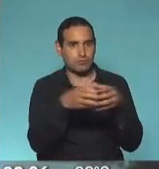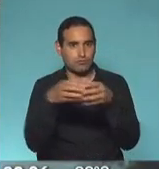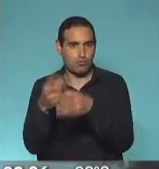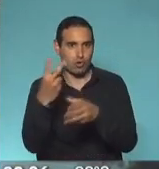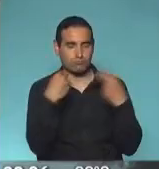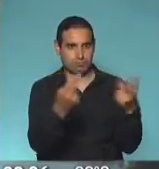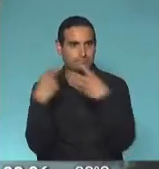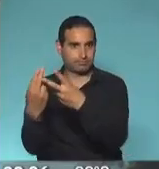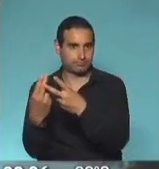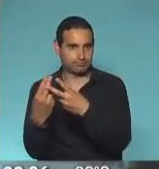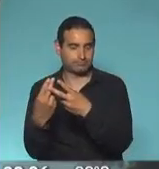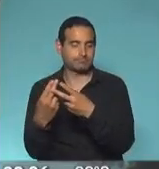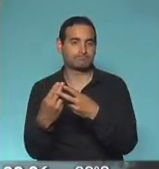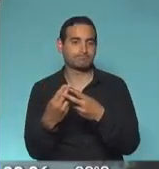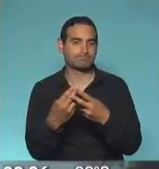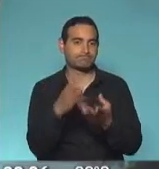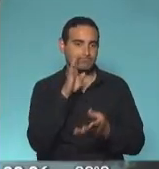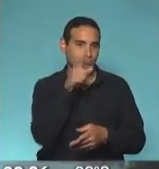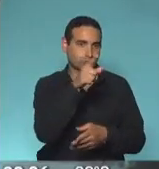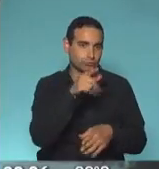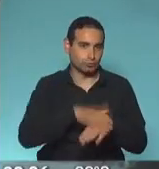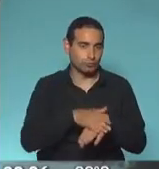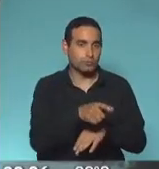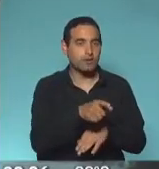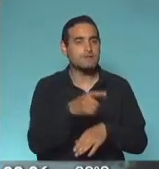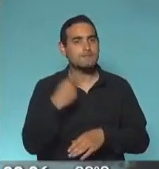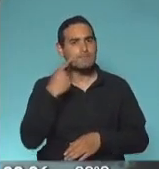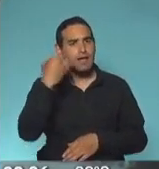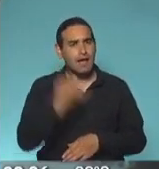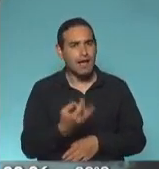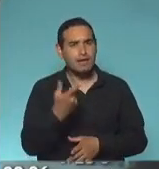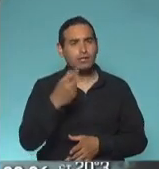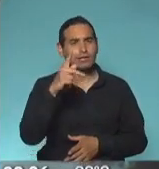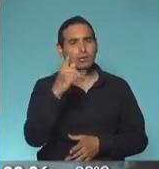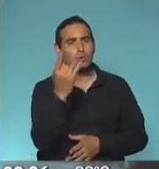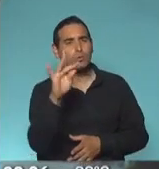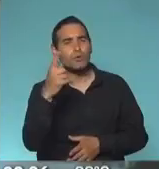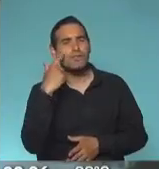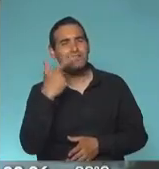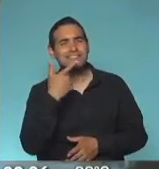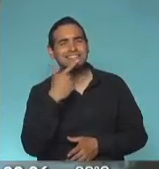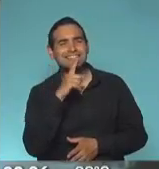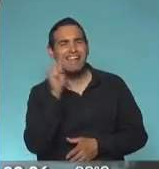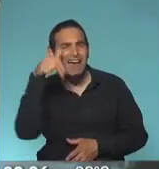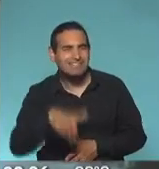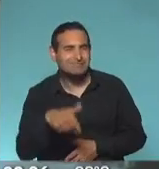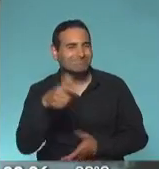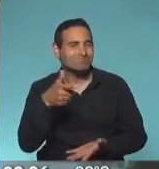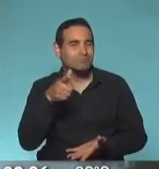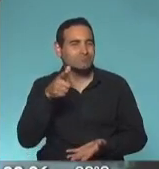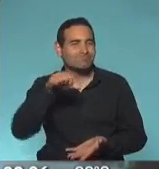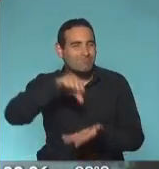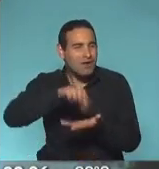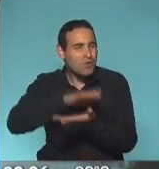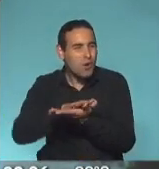Es decir, el proyecto de que exista un Kurdistán autónomo de alguna manera es un proyecto estadounidense.